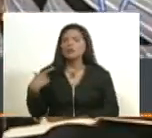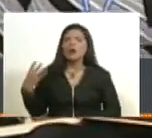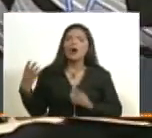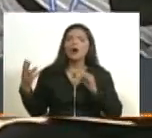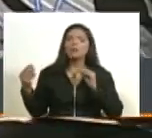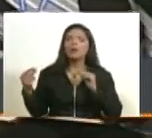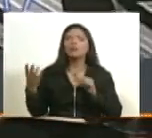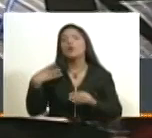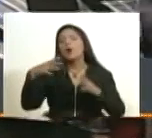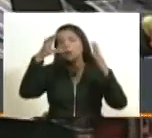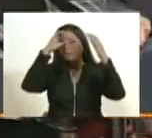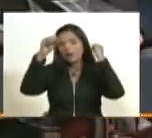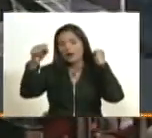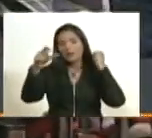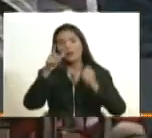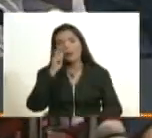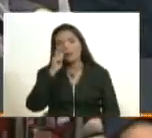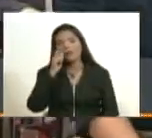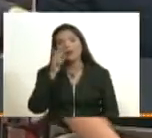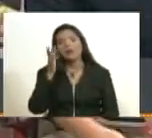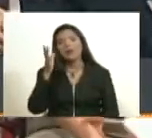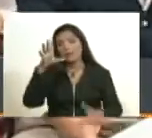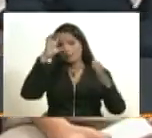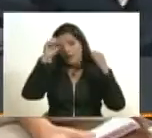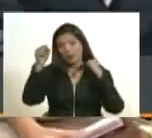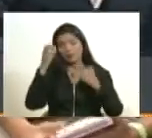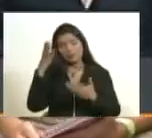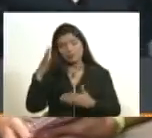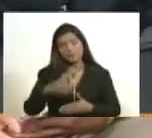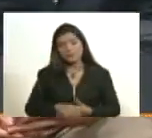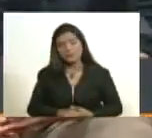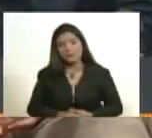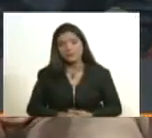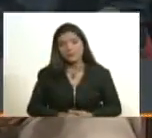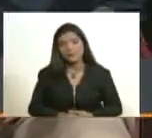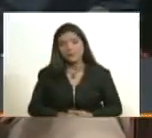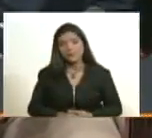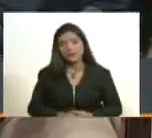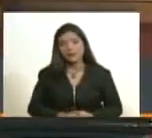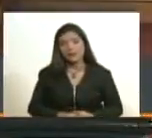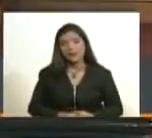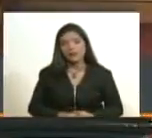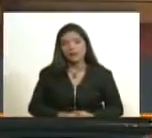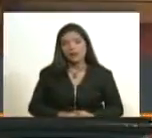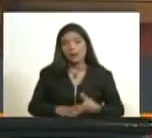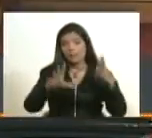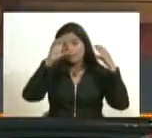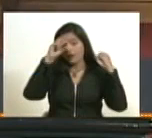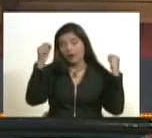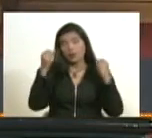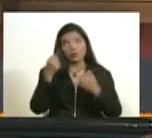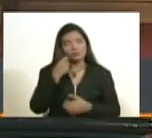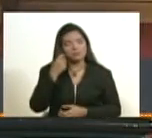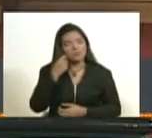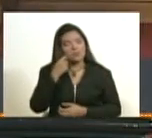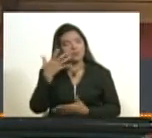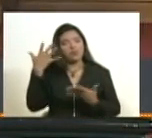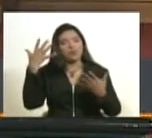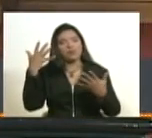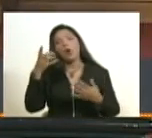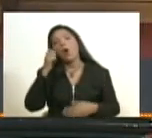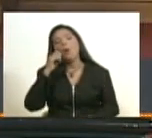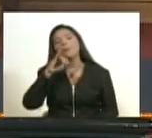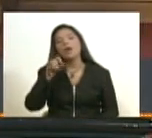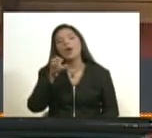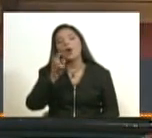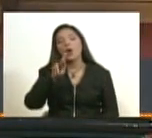embajador en Ginebra, el embajador estrella, compañero Jorge